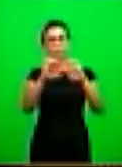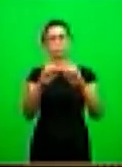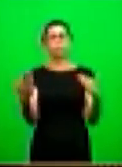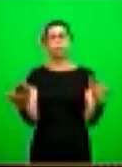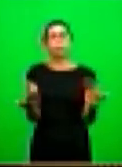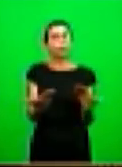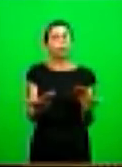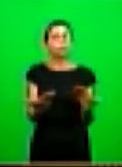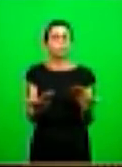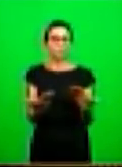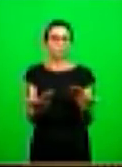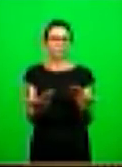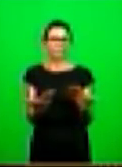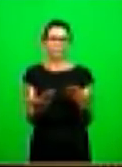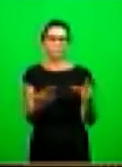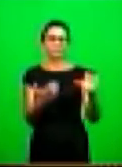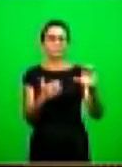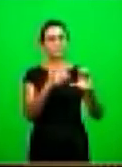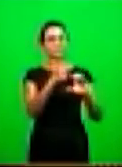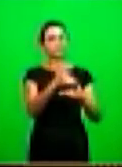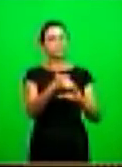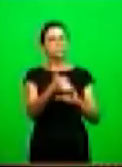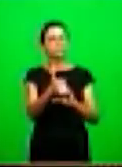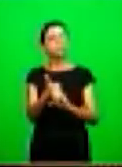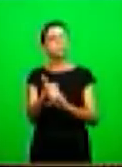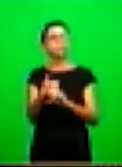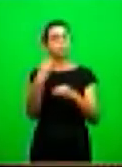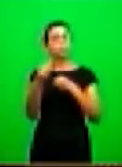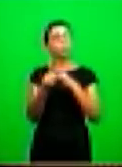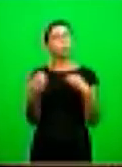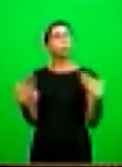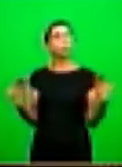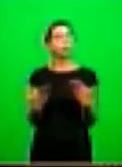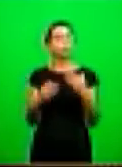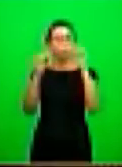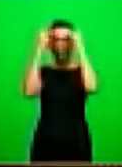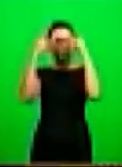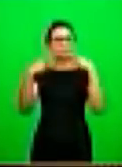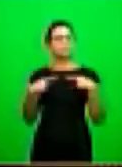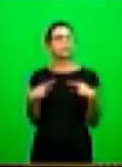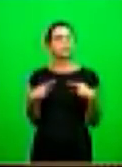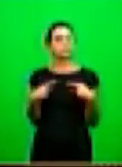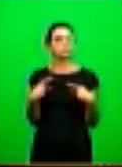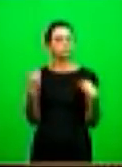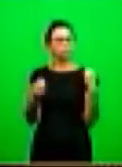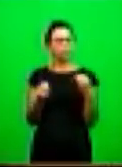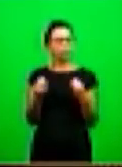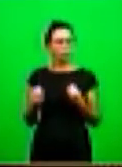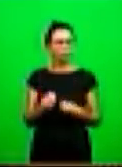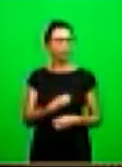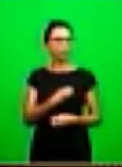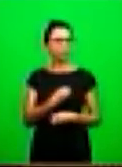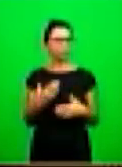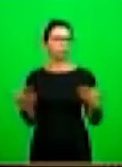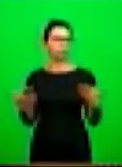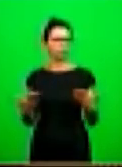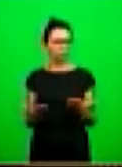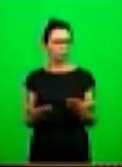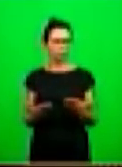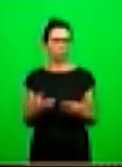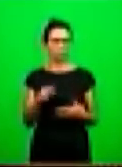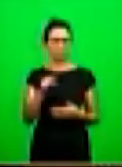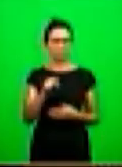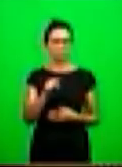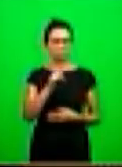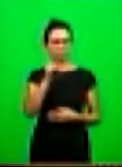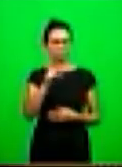¿cómo está el evangelio hoy? ¿Cómo está el cristianismo hoy? ¿Cómo está la humanidad hoy? ¿Será que la humanidad hoy está,